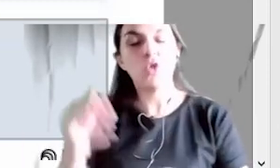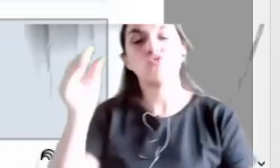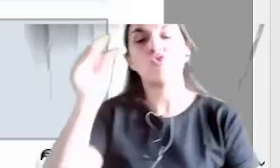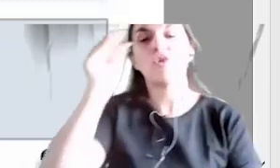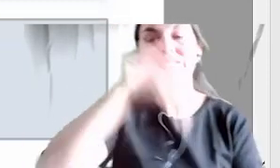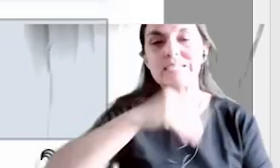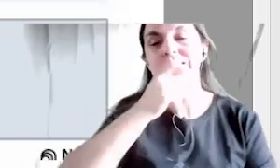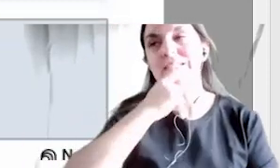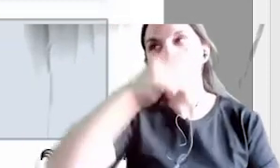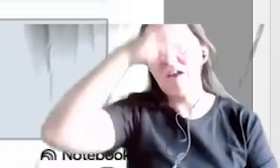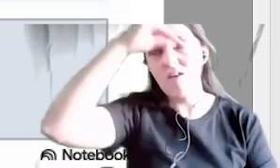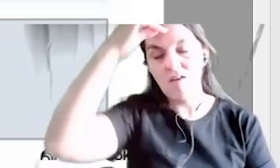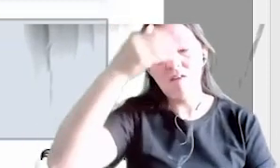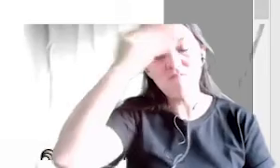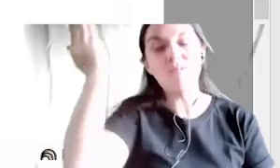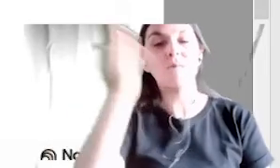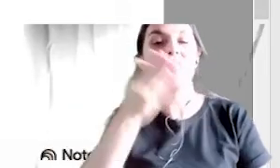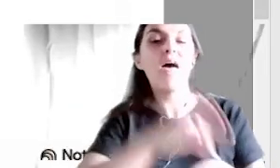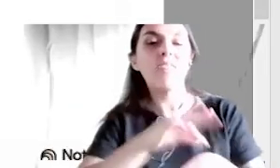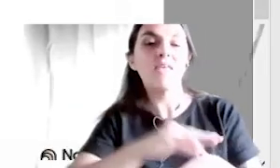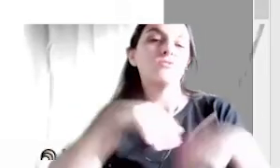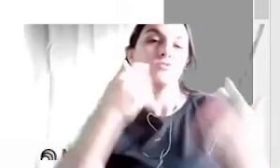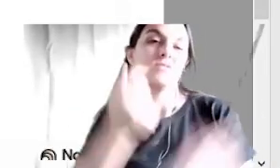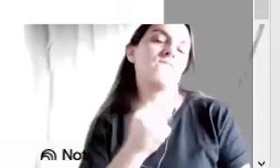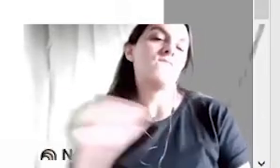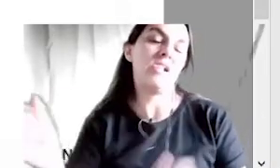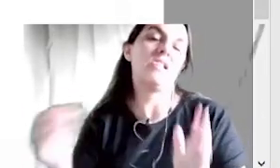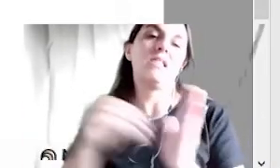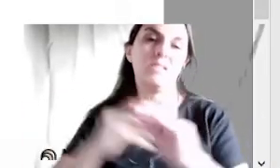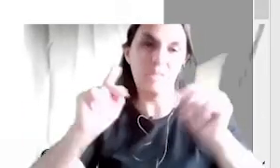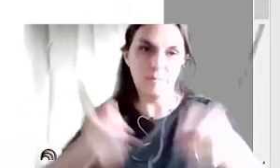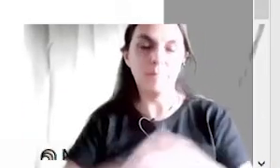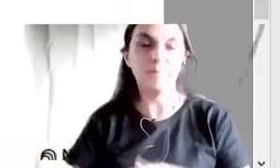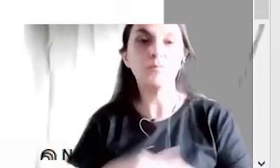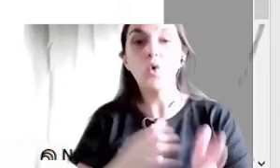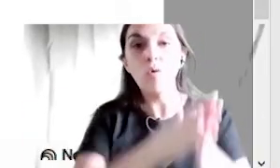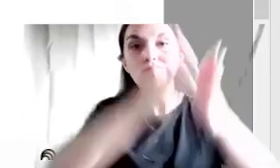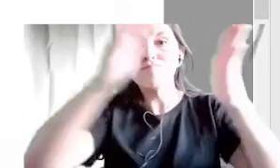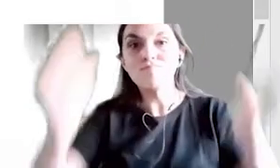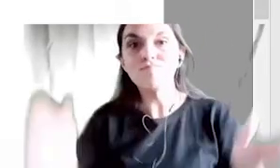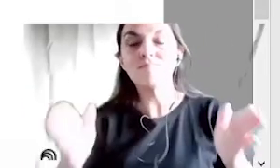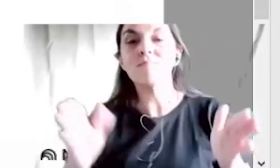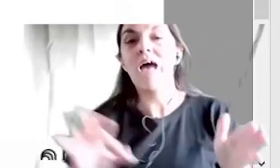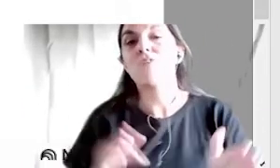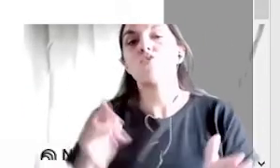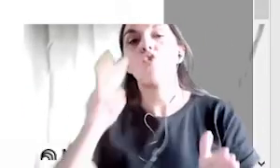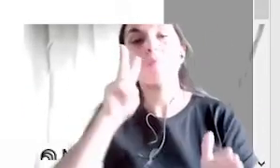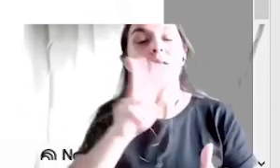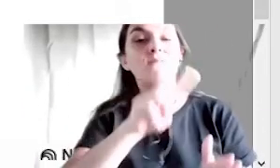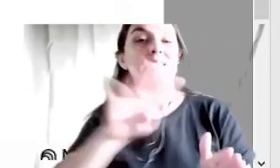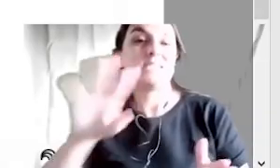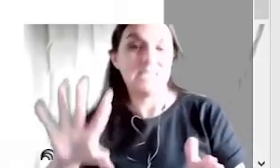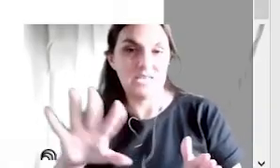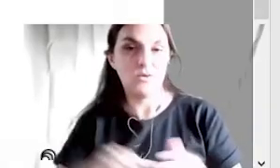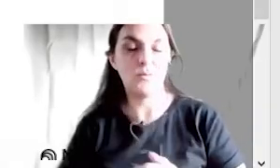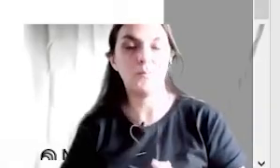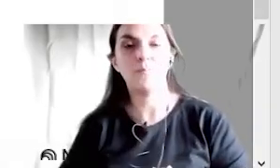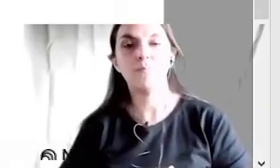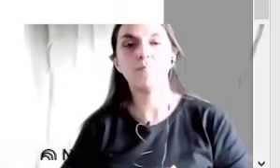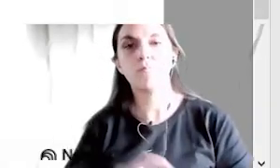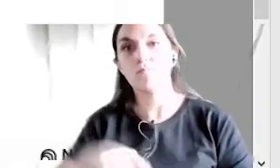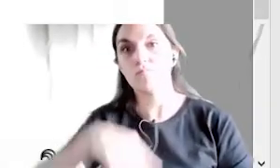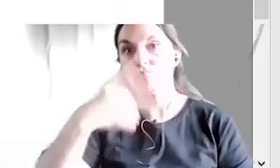enfermedad. Todo esto está alcanzado para el periodo fiscal 2025. Y ahora bien, hay algo que se